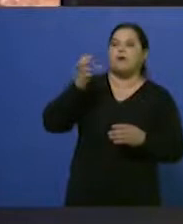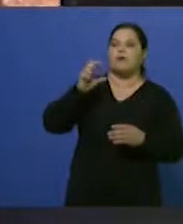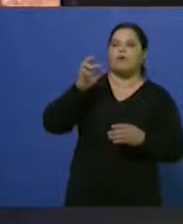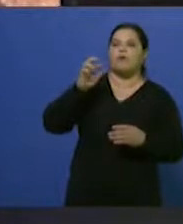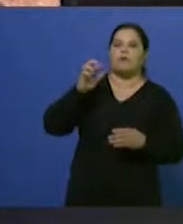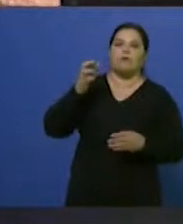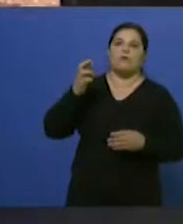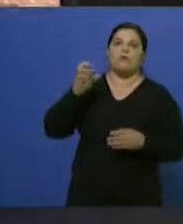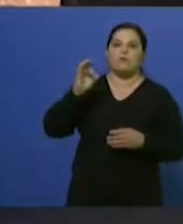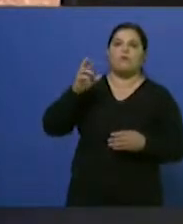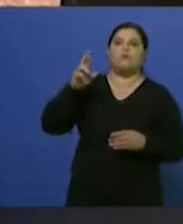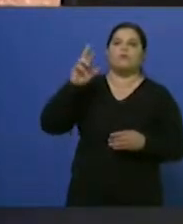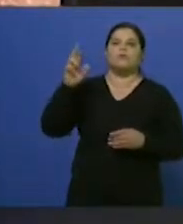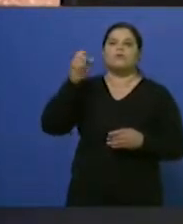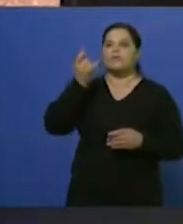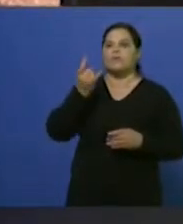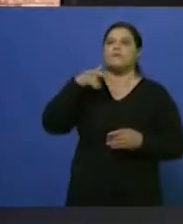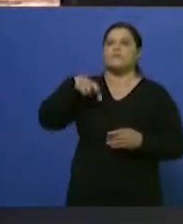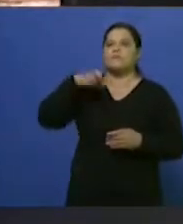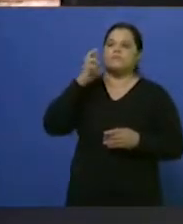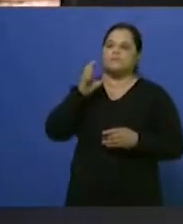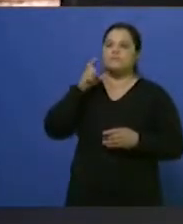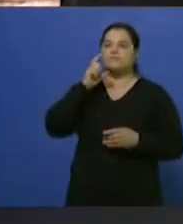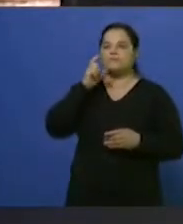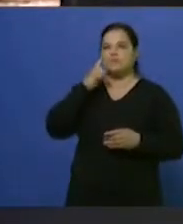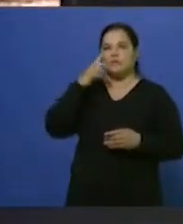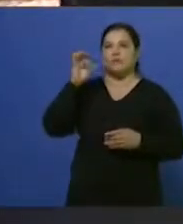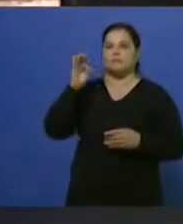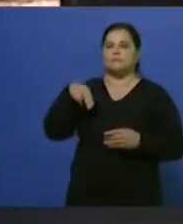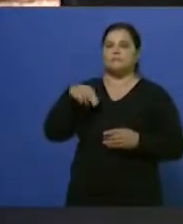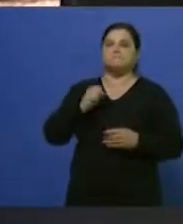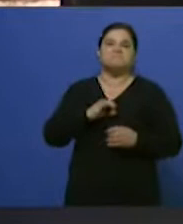denuncias anónimas. ¿Crees